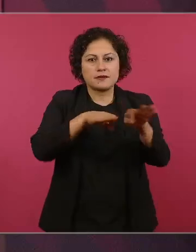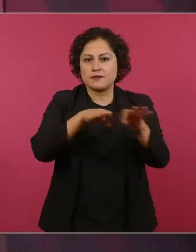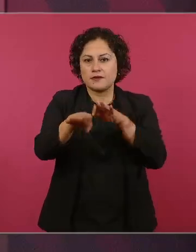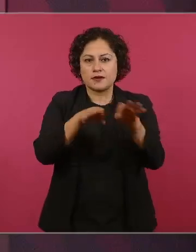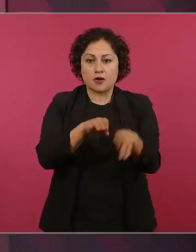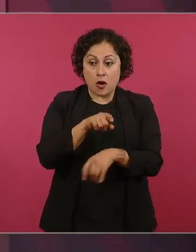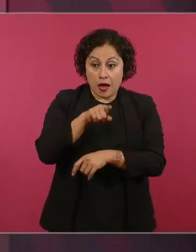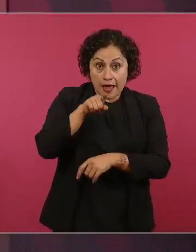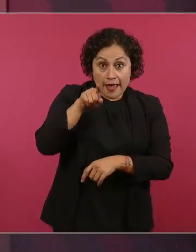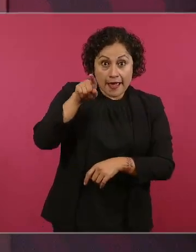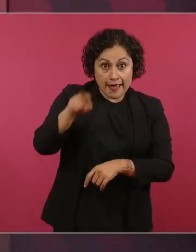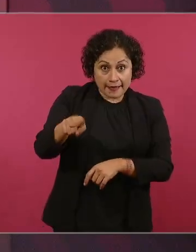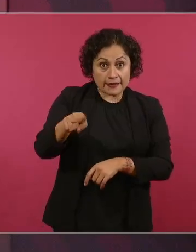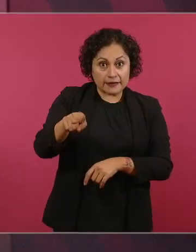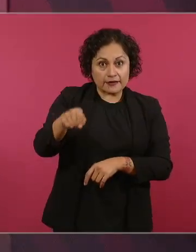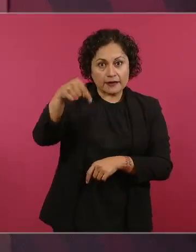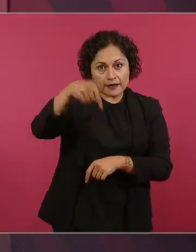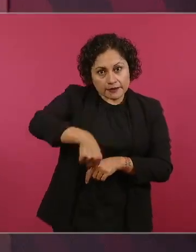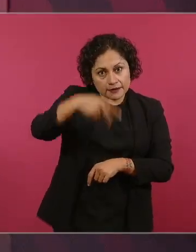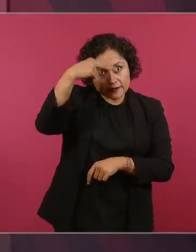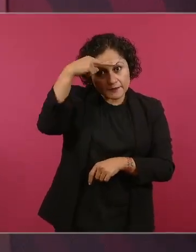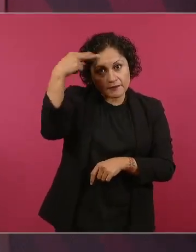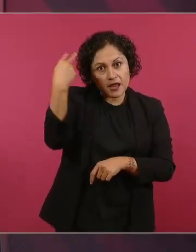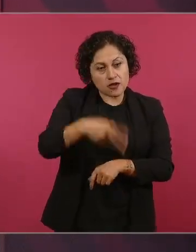en México.